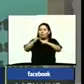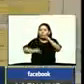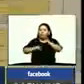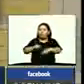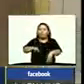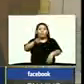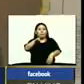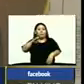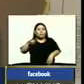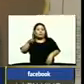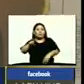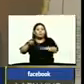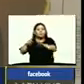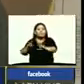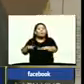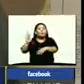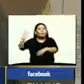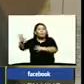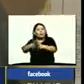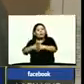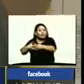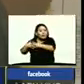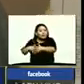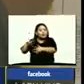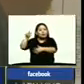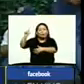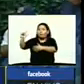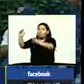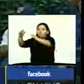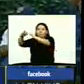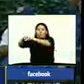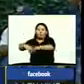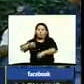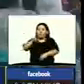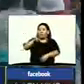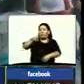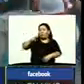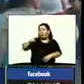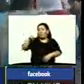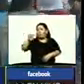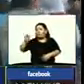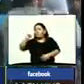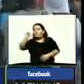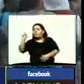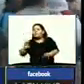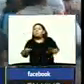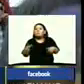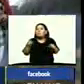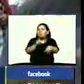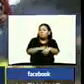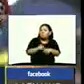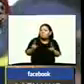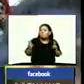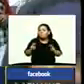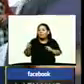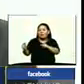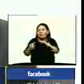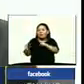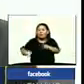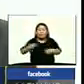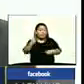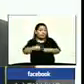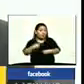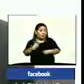acuerdo a las estimaciones, Estados Unidos cerrará con un decrecimiento de 2,4% en medio de una guerra comercial con China.